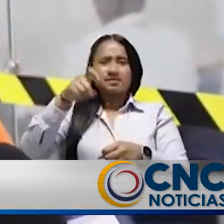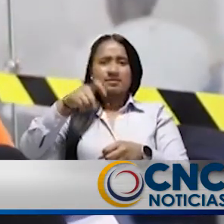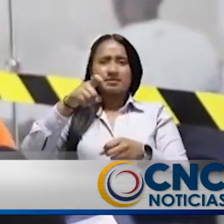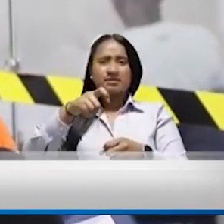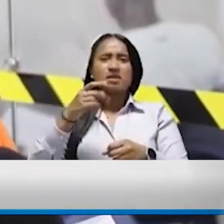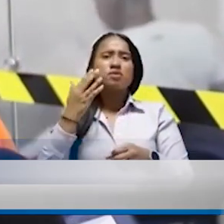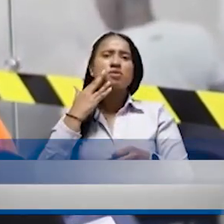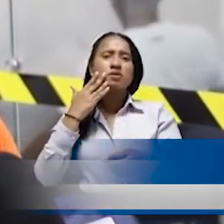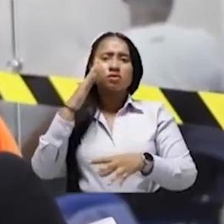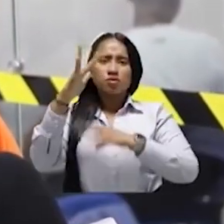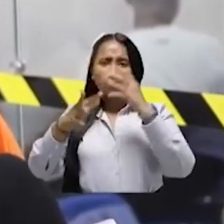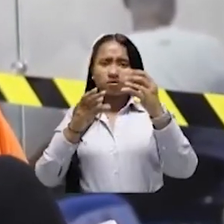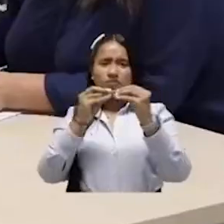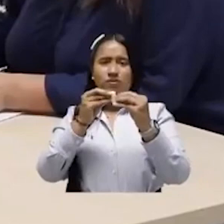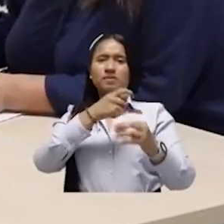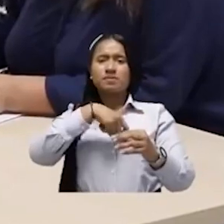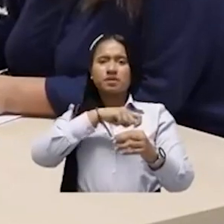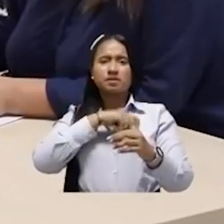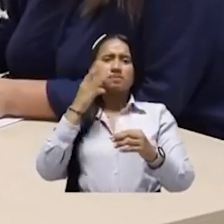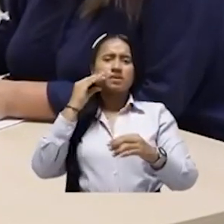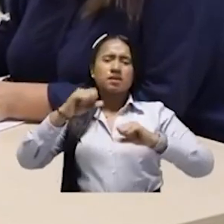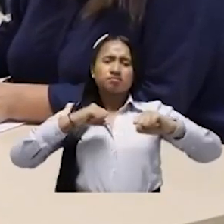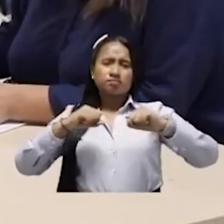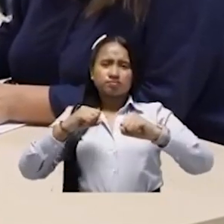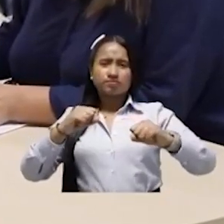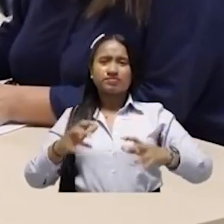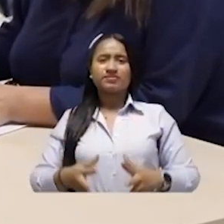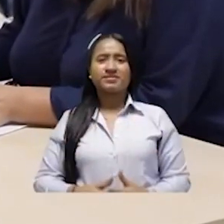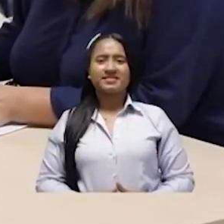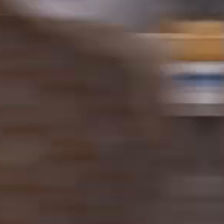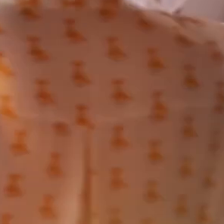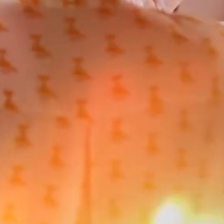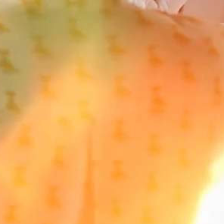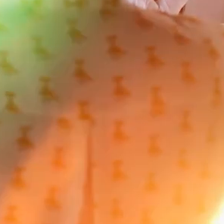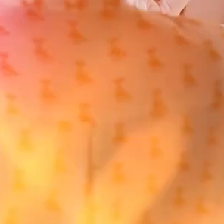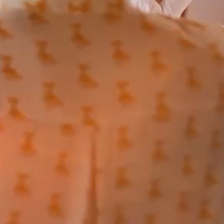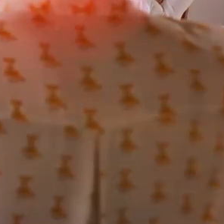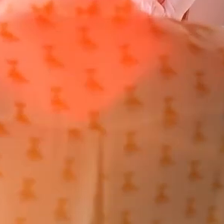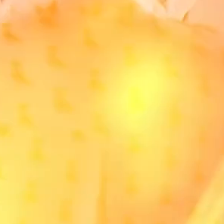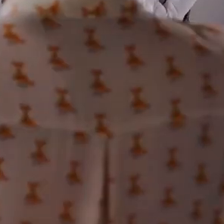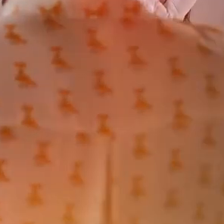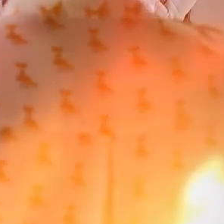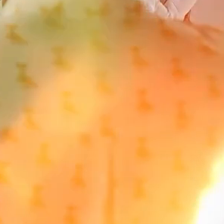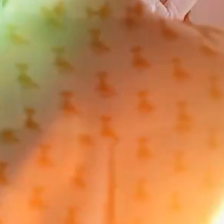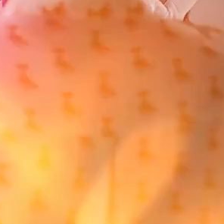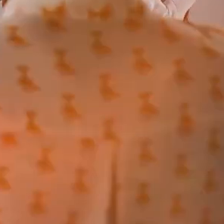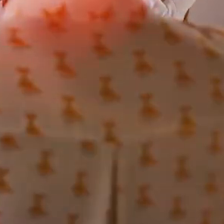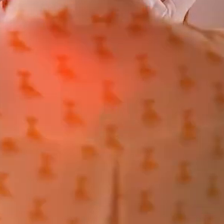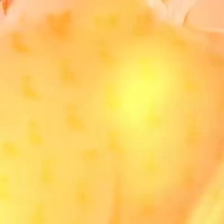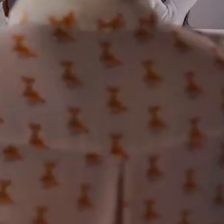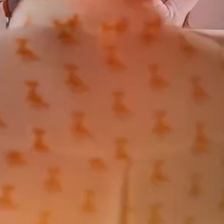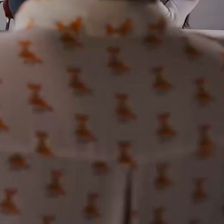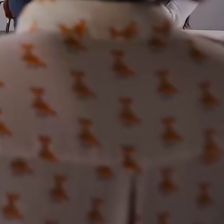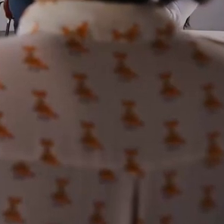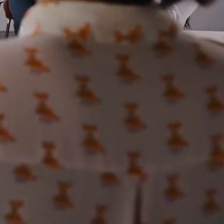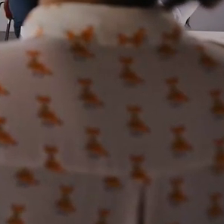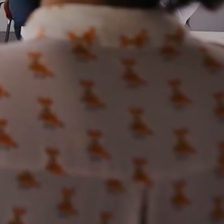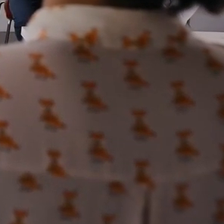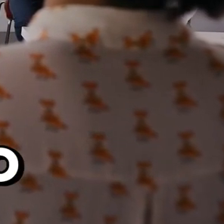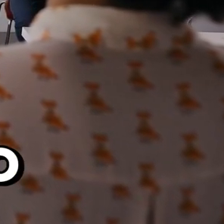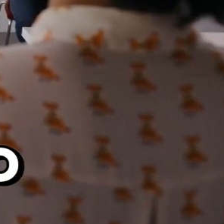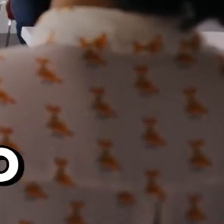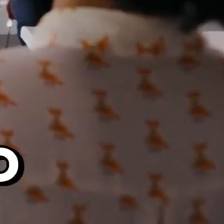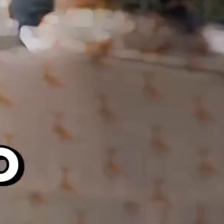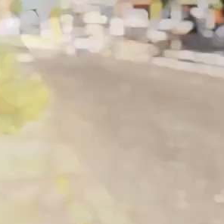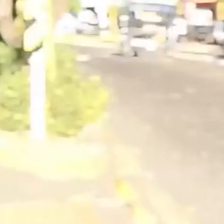como tal en estas vacantes es, digamos, como ganar esa experiencia. Regresa a clases como un